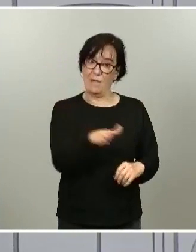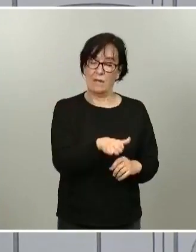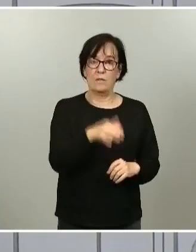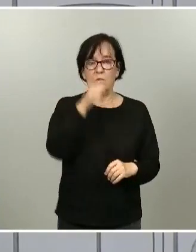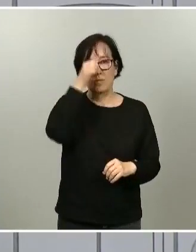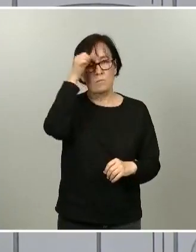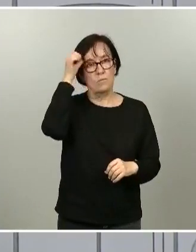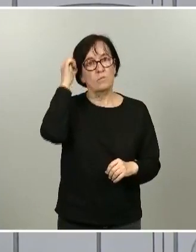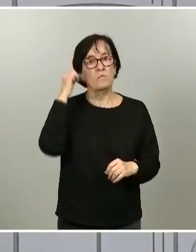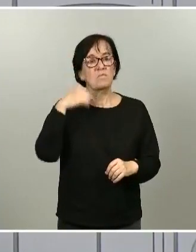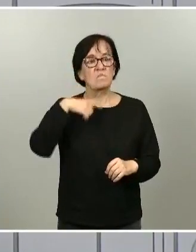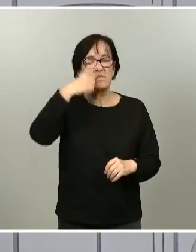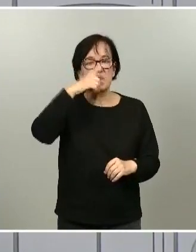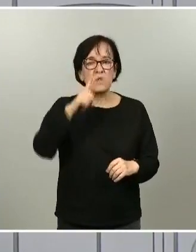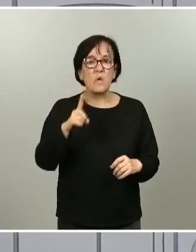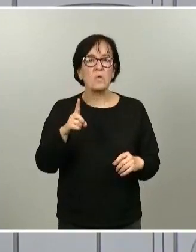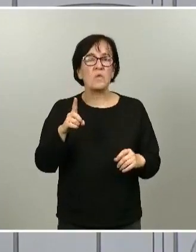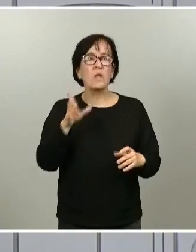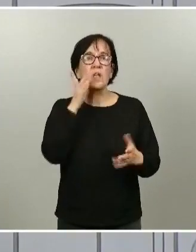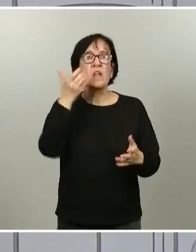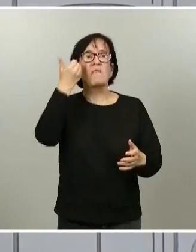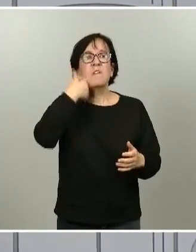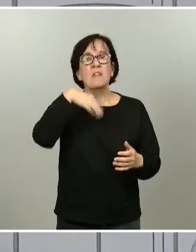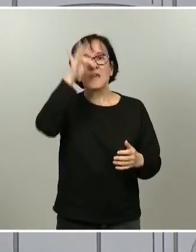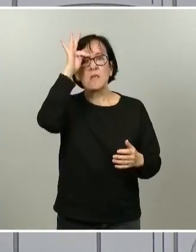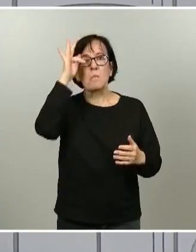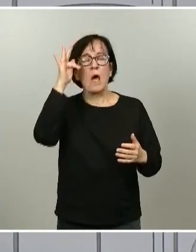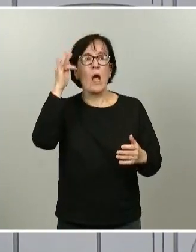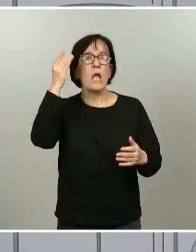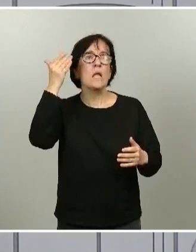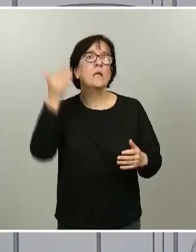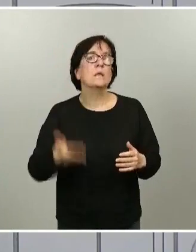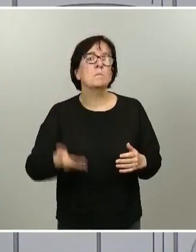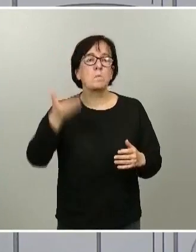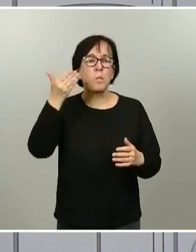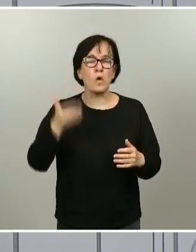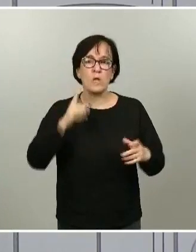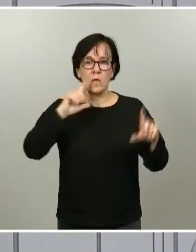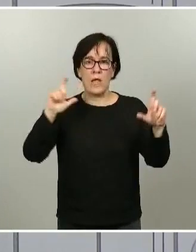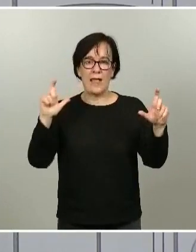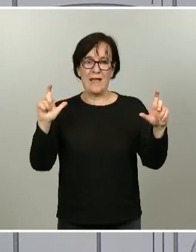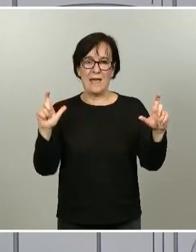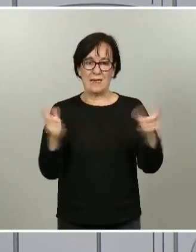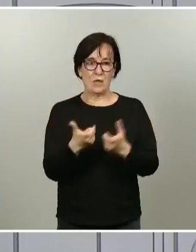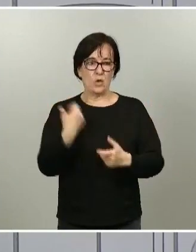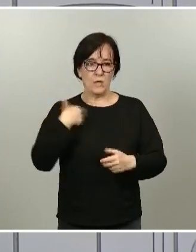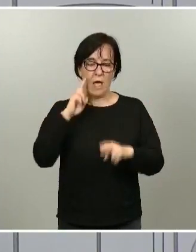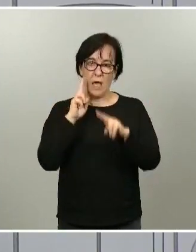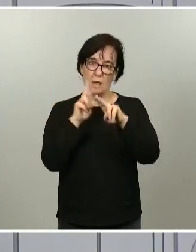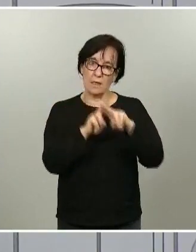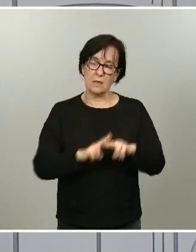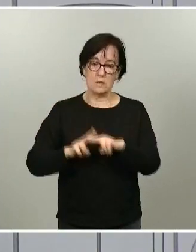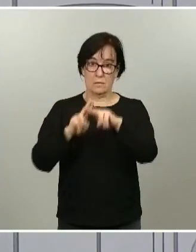no sé si el efecto fin de semana es tan grande como para esa reducción que hemos observado, y menos en cuanto a los fallecidos.